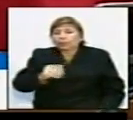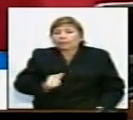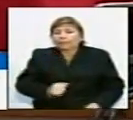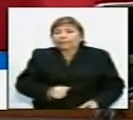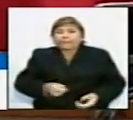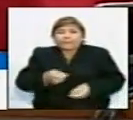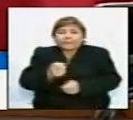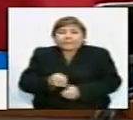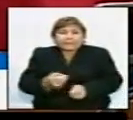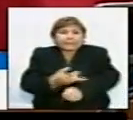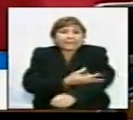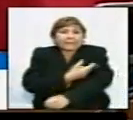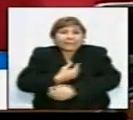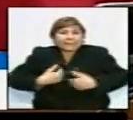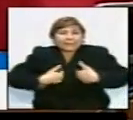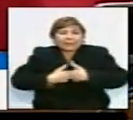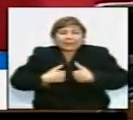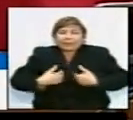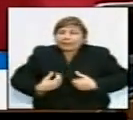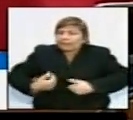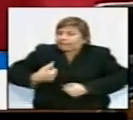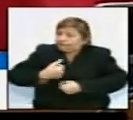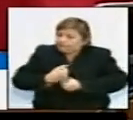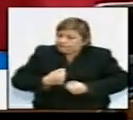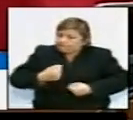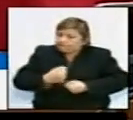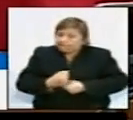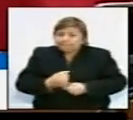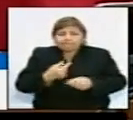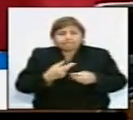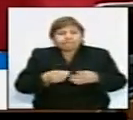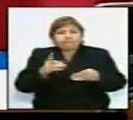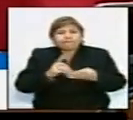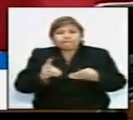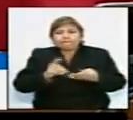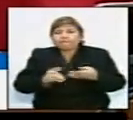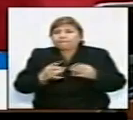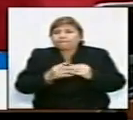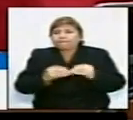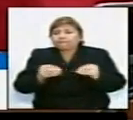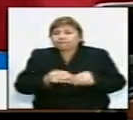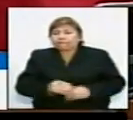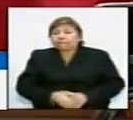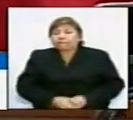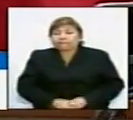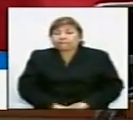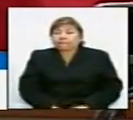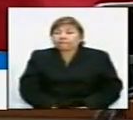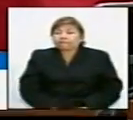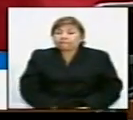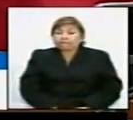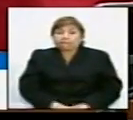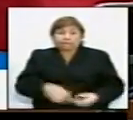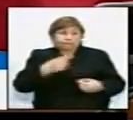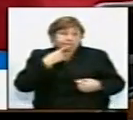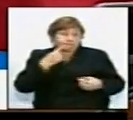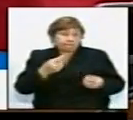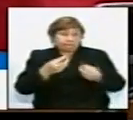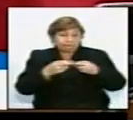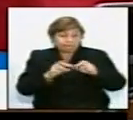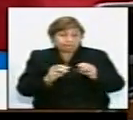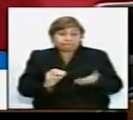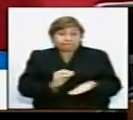tema ganadería. Entonces hay un trabajo de diversificación productiva. Siguiente. Y esto permite